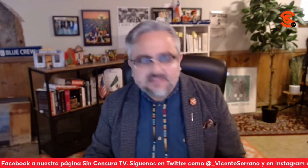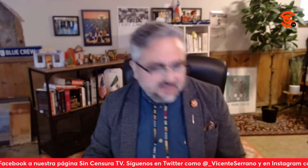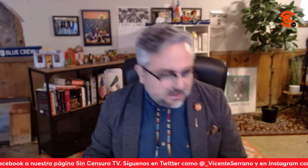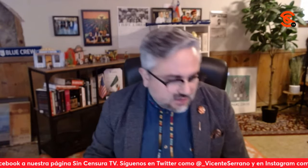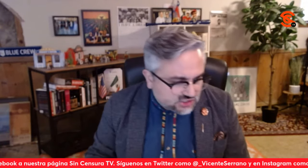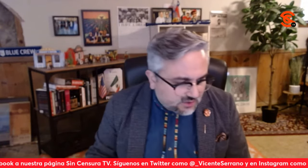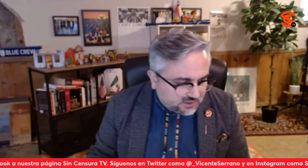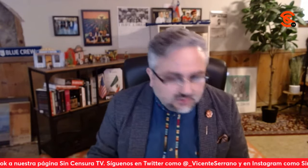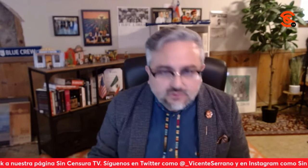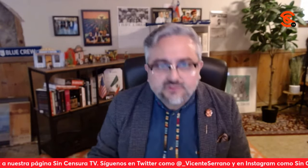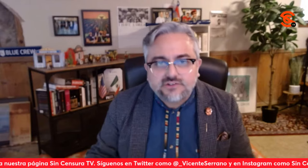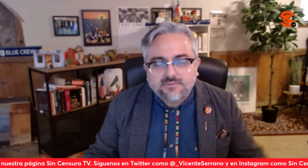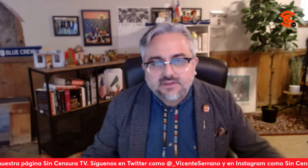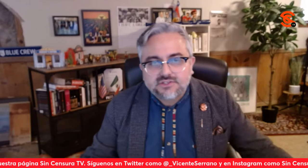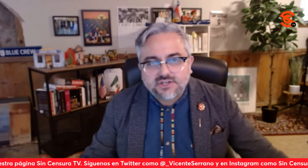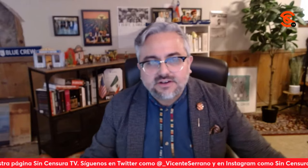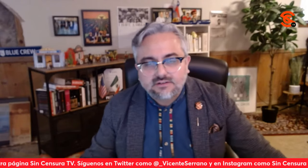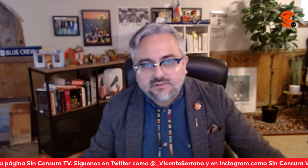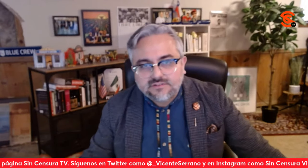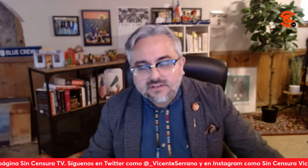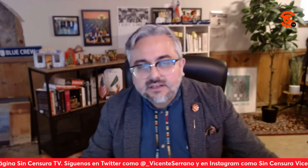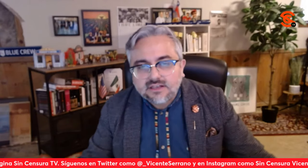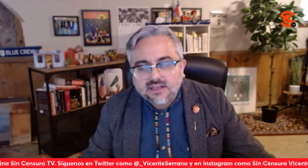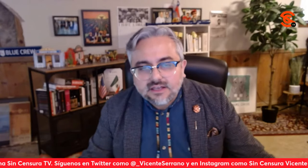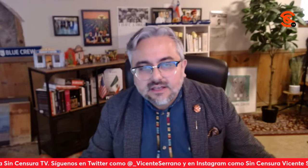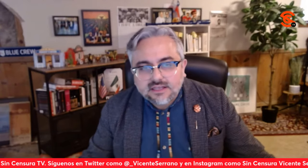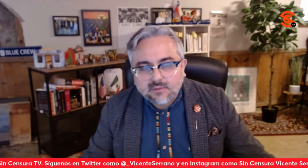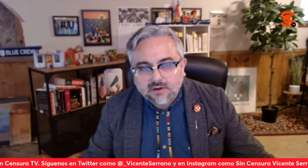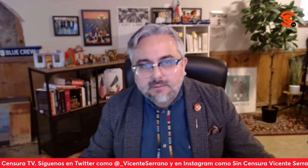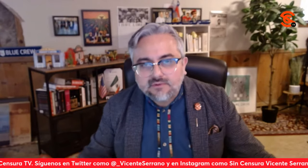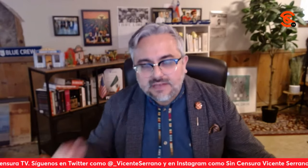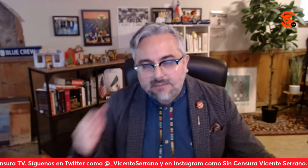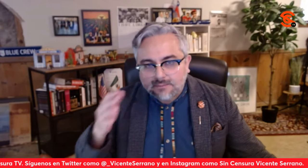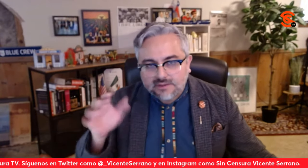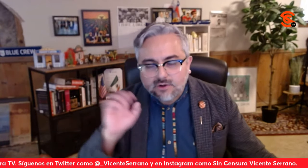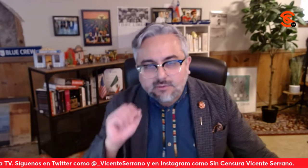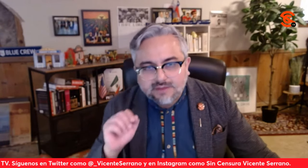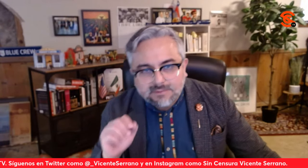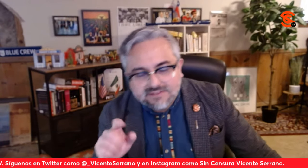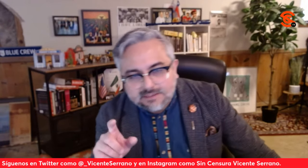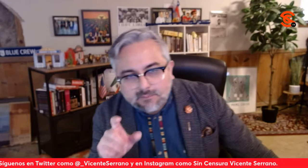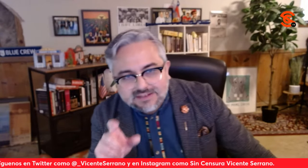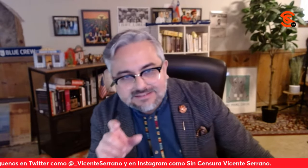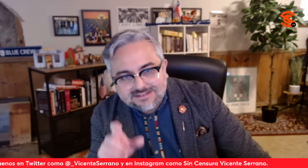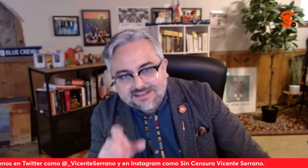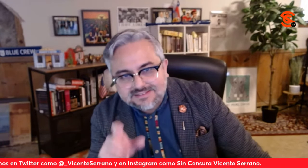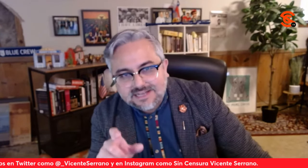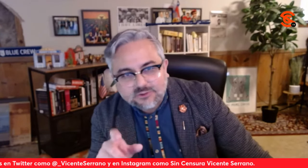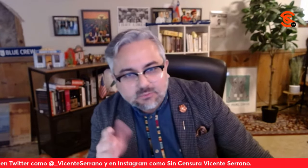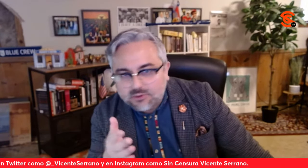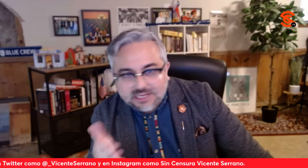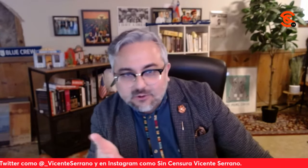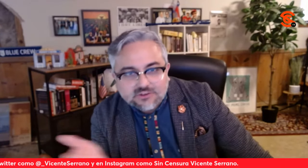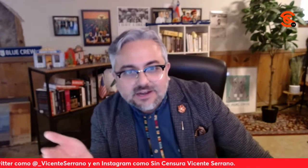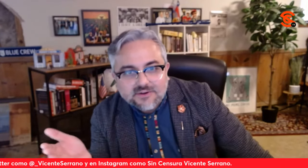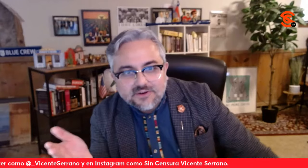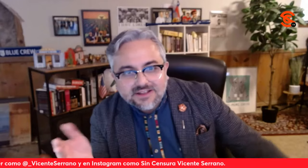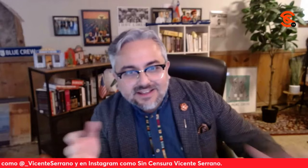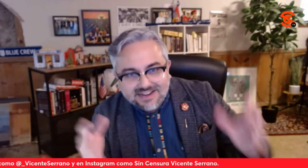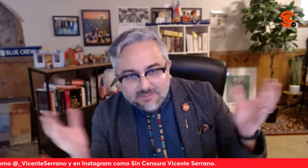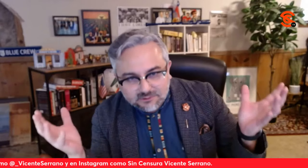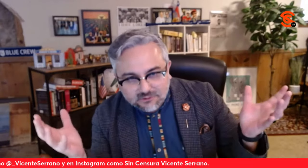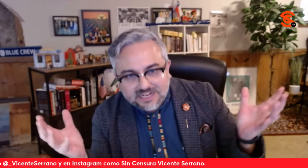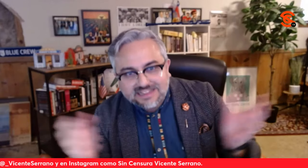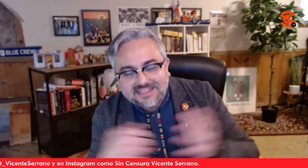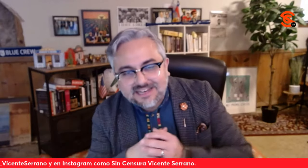periodista se llama shar Alf shar al y bueno vamos vamos a ver cómo es que el presidente pone este extracto porque no salió